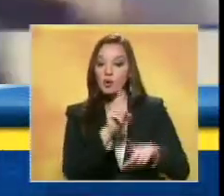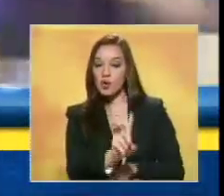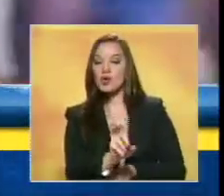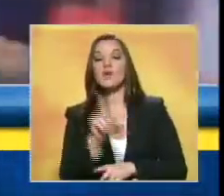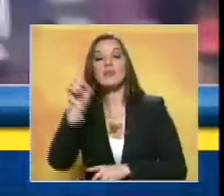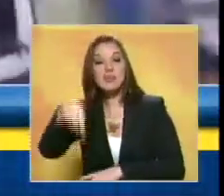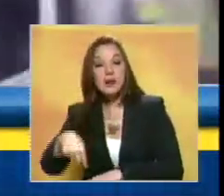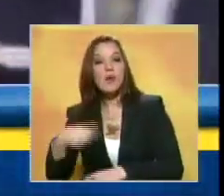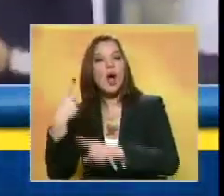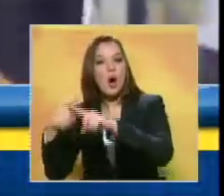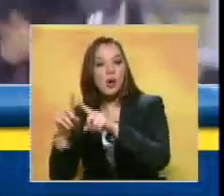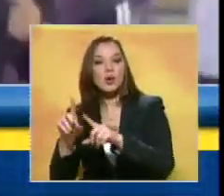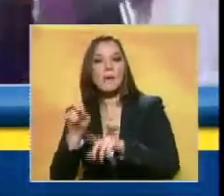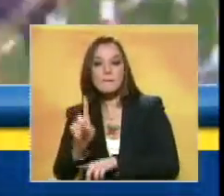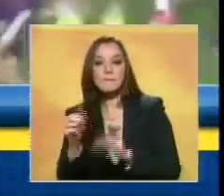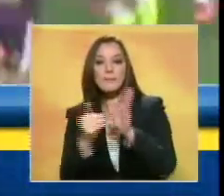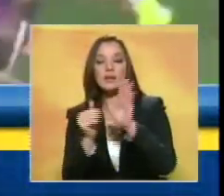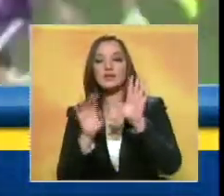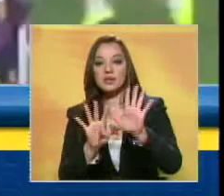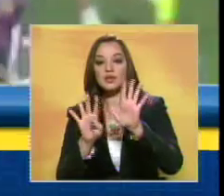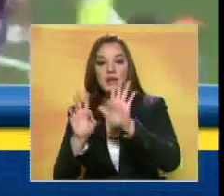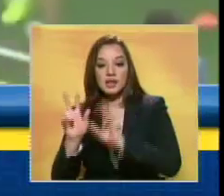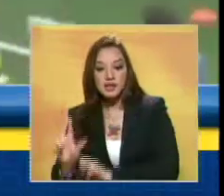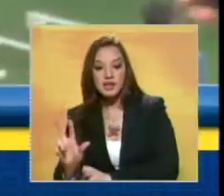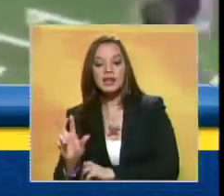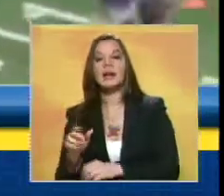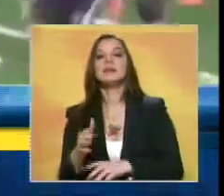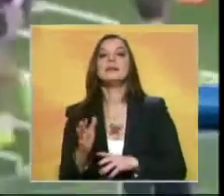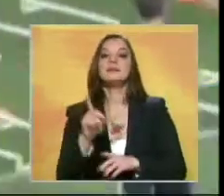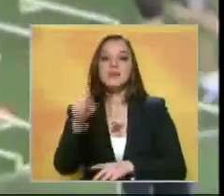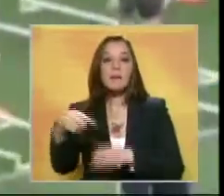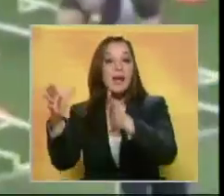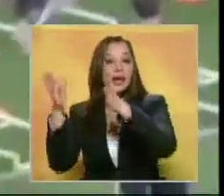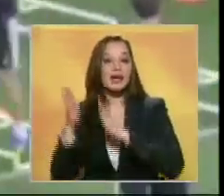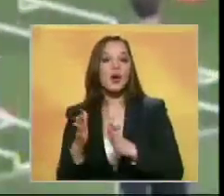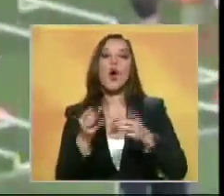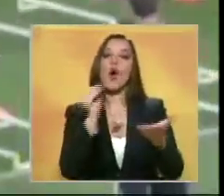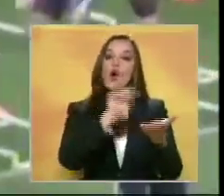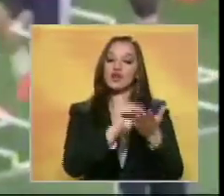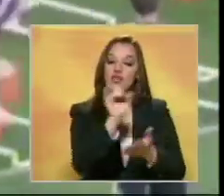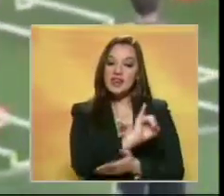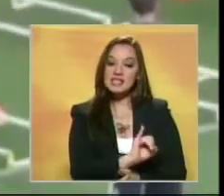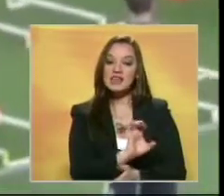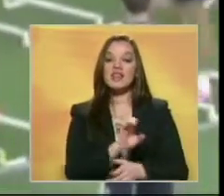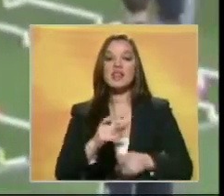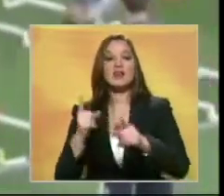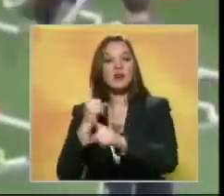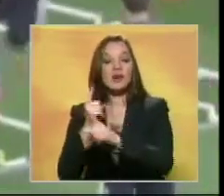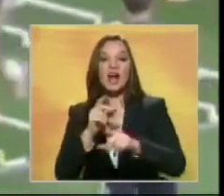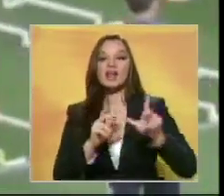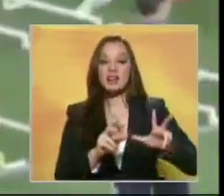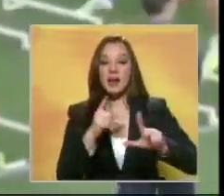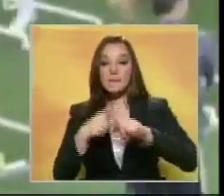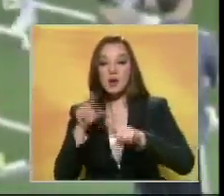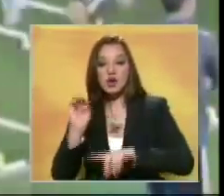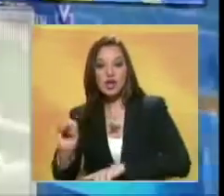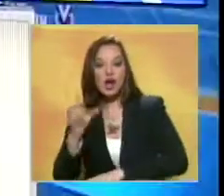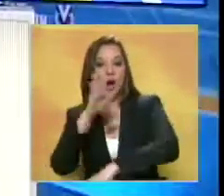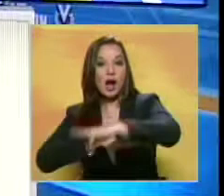Milan también con global de 3-1. En 2006, casualmente, el Sevilla goleó al Barcelona 3-0 en partido